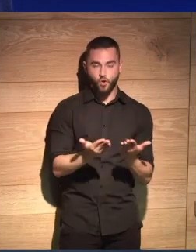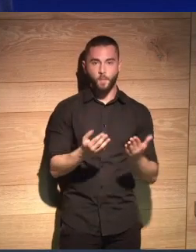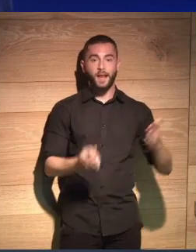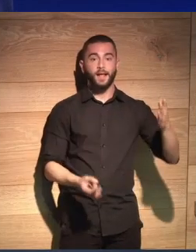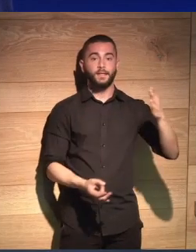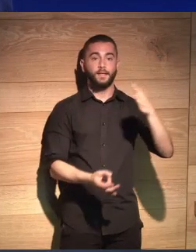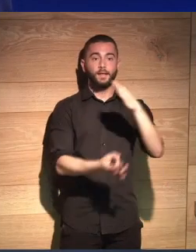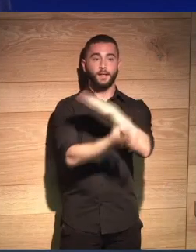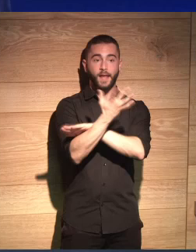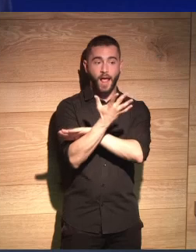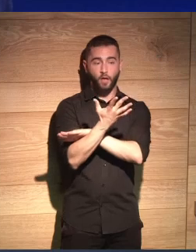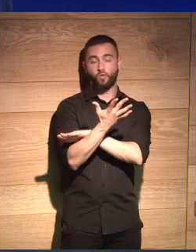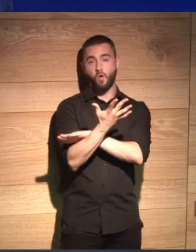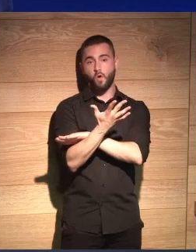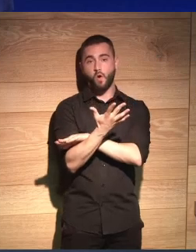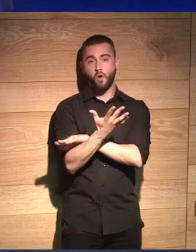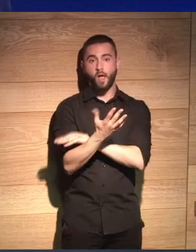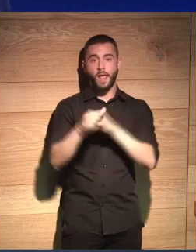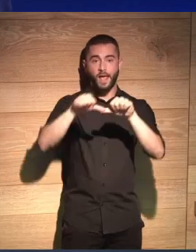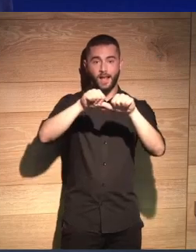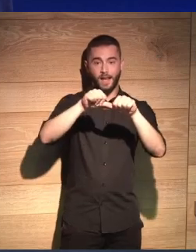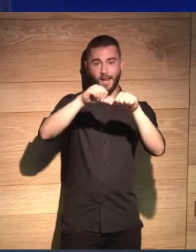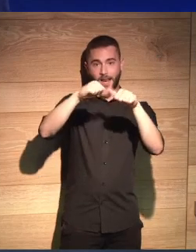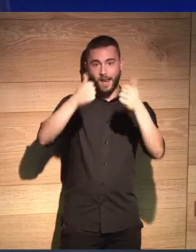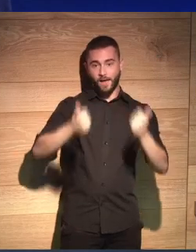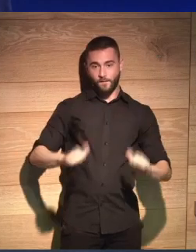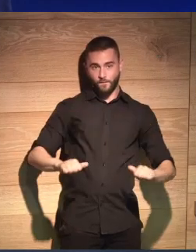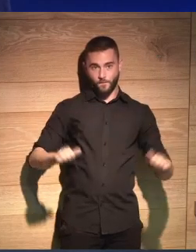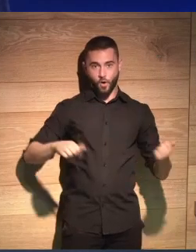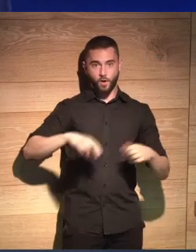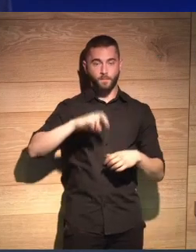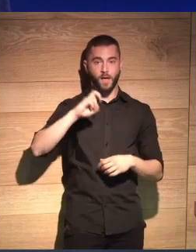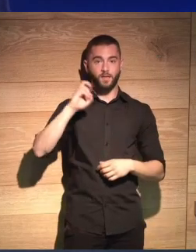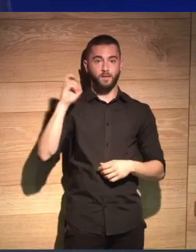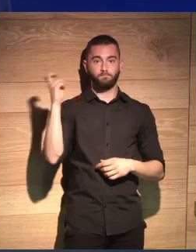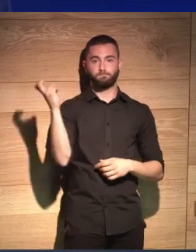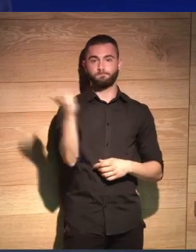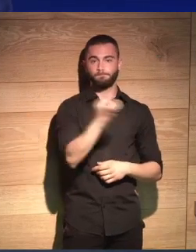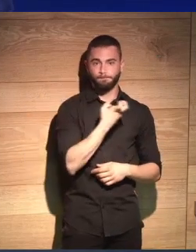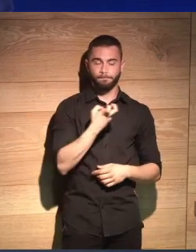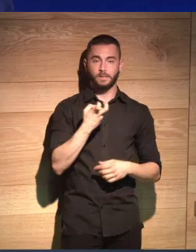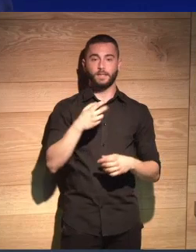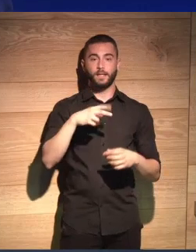sobre la forma intergeneracional de ir construyendo